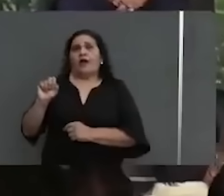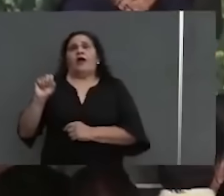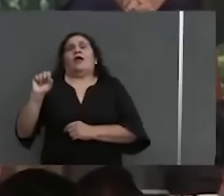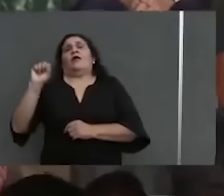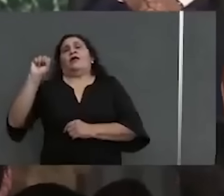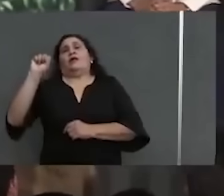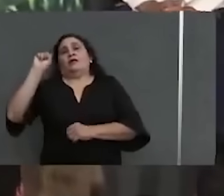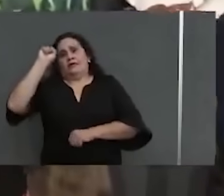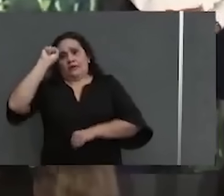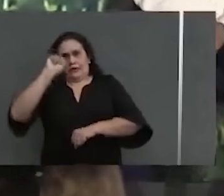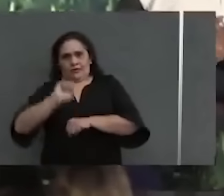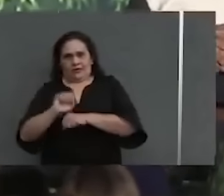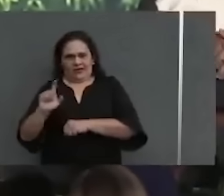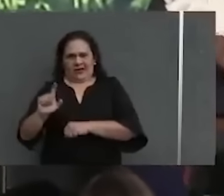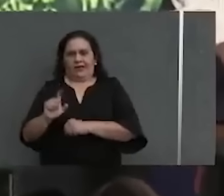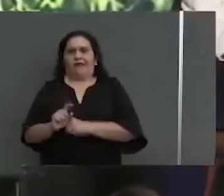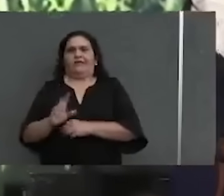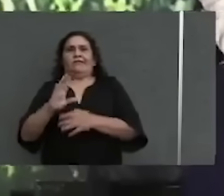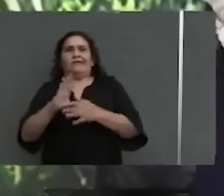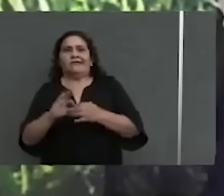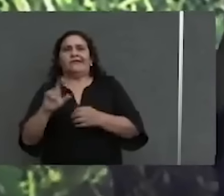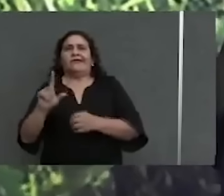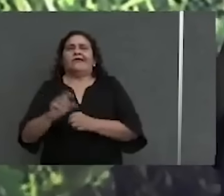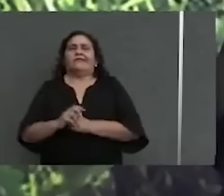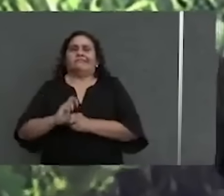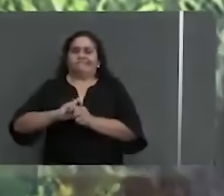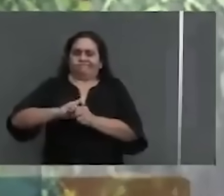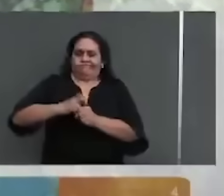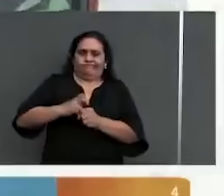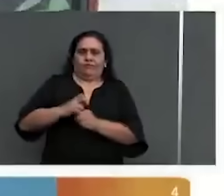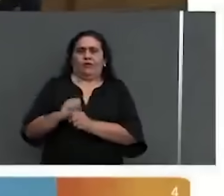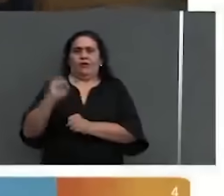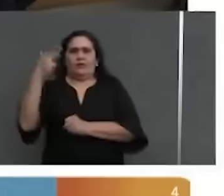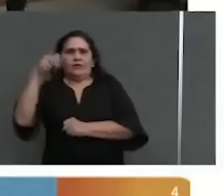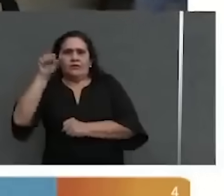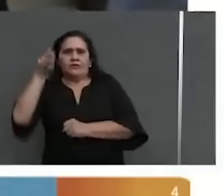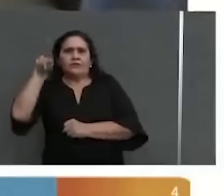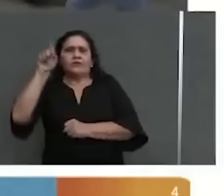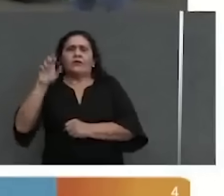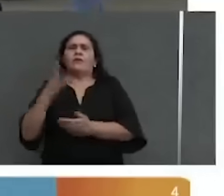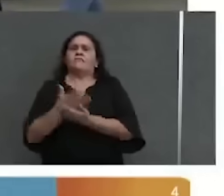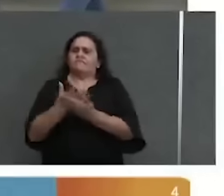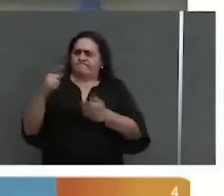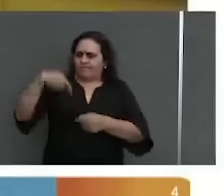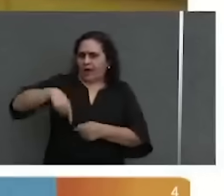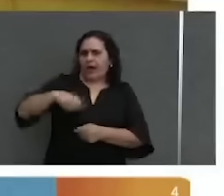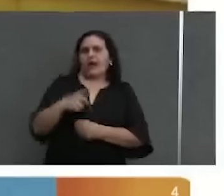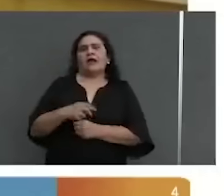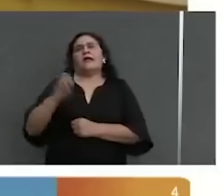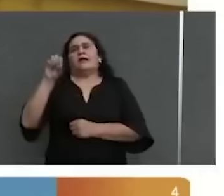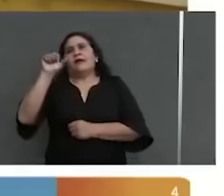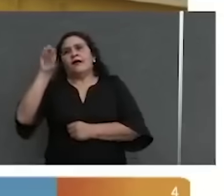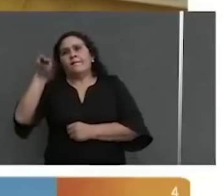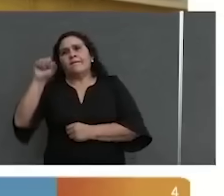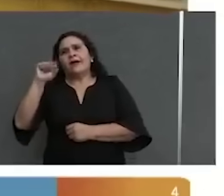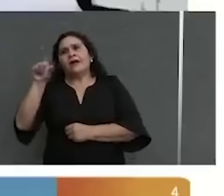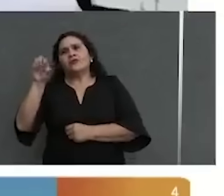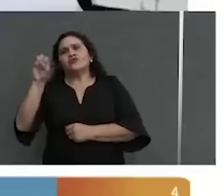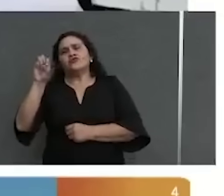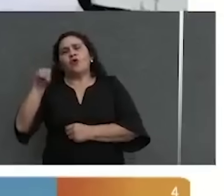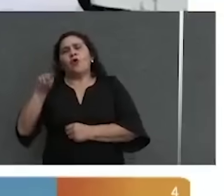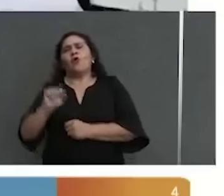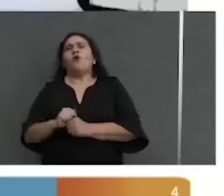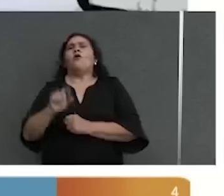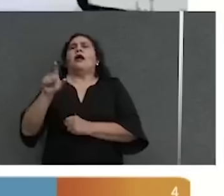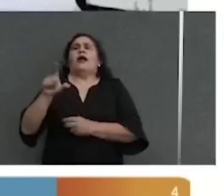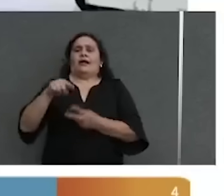la inversión, todavía están en el tema de los permisos, pero aquí tenemos Amazon, aquí tenemos WebHealth, aquí tenemos Mercado Libre y todas esas empresas